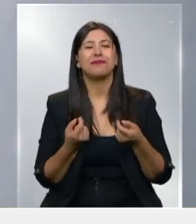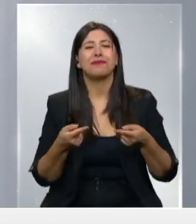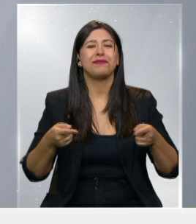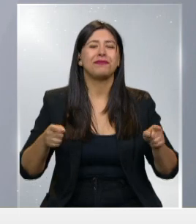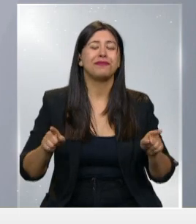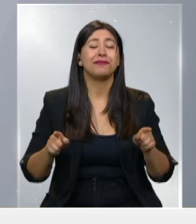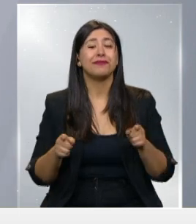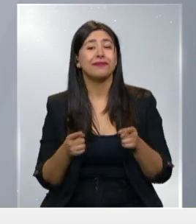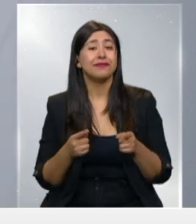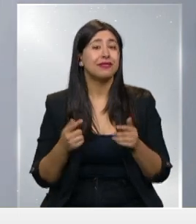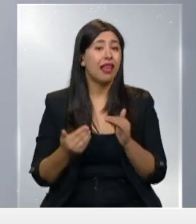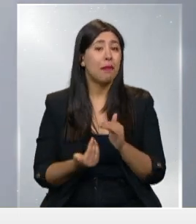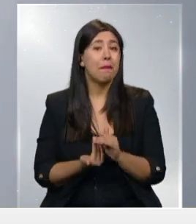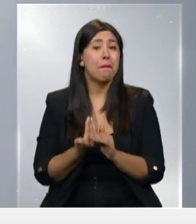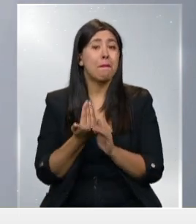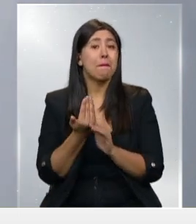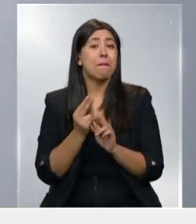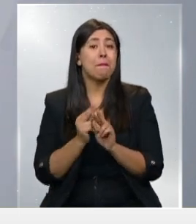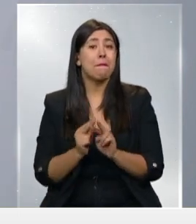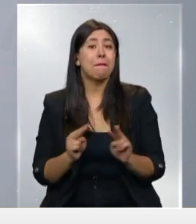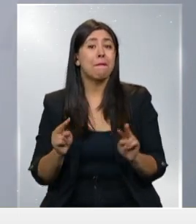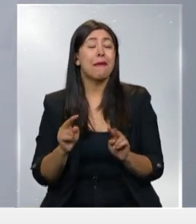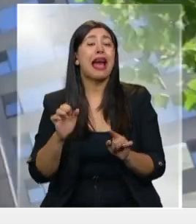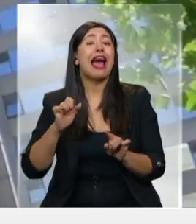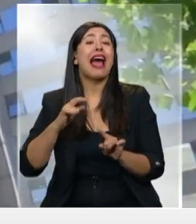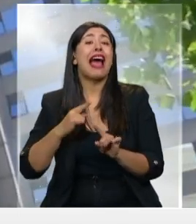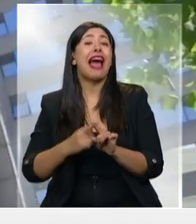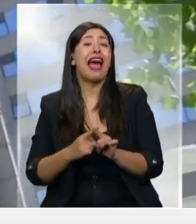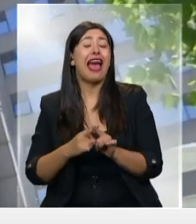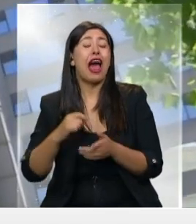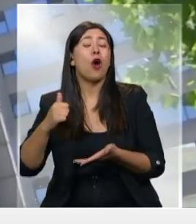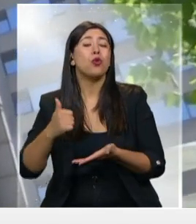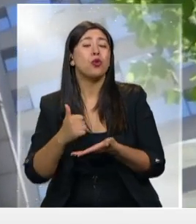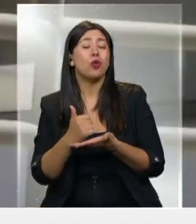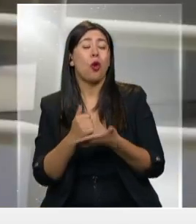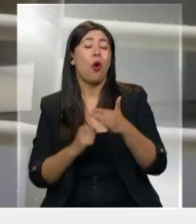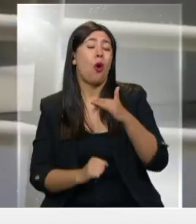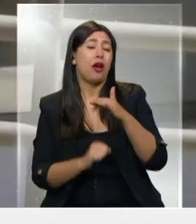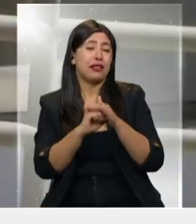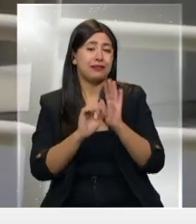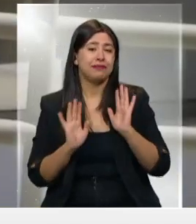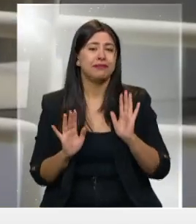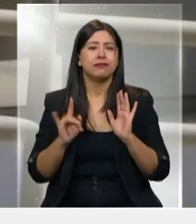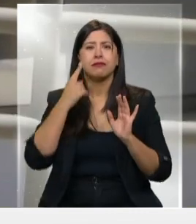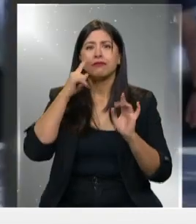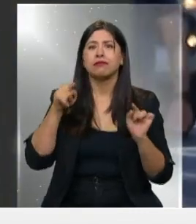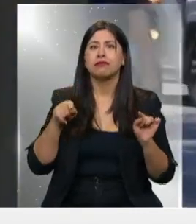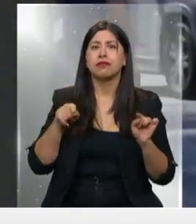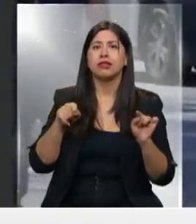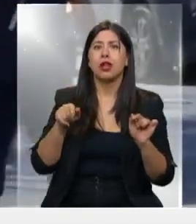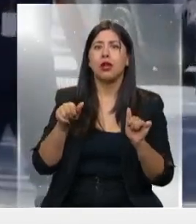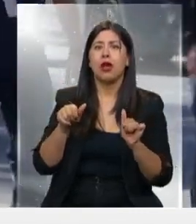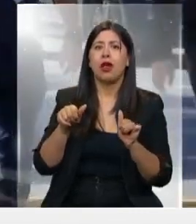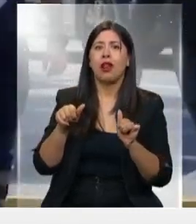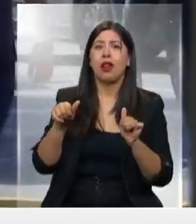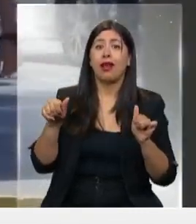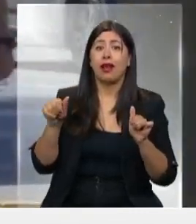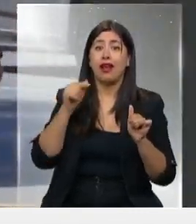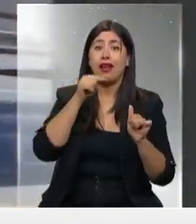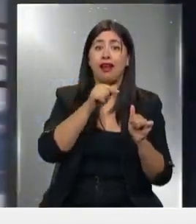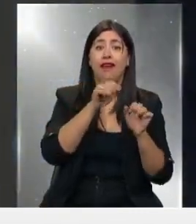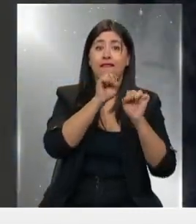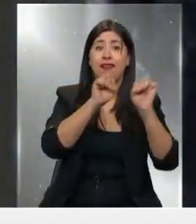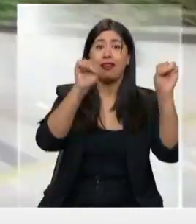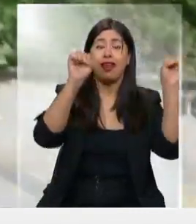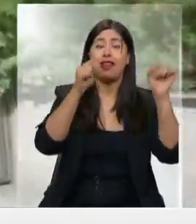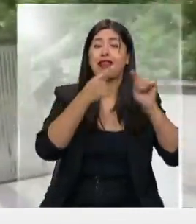Una mañana tranquila para la ex autoridad de edilicia. En paralelo, otro hecho ocurría a unos kilómetros de distancia. ¿Ustedes